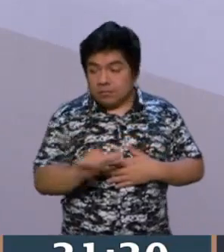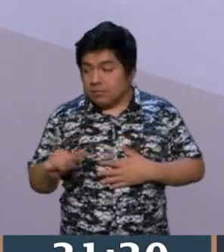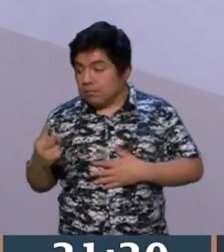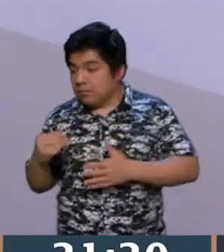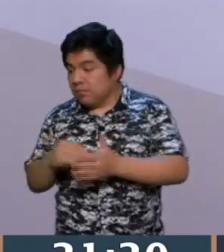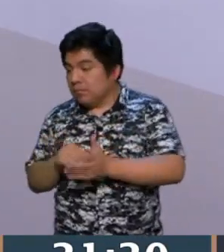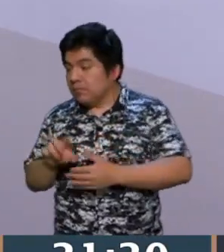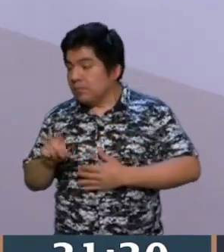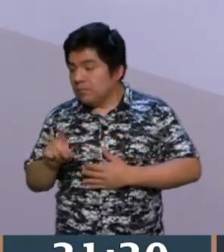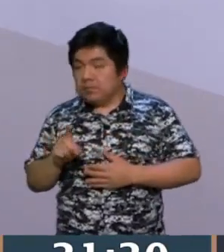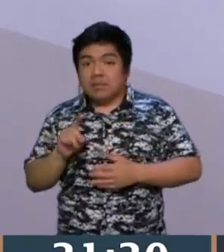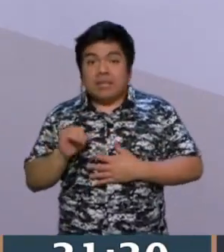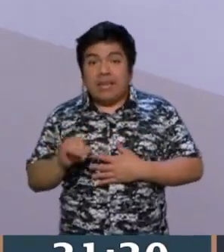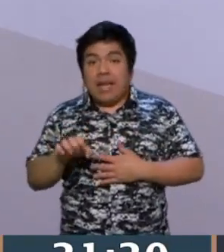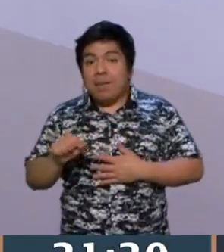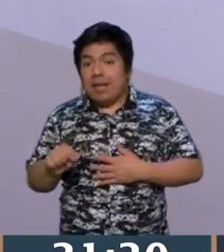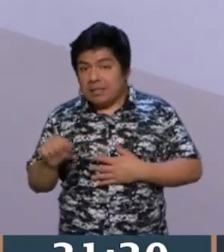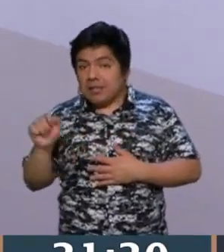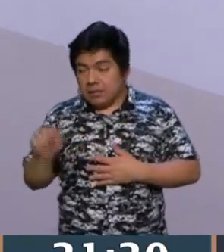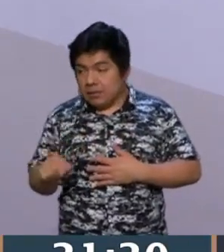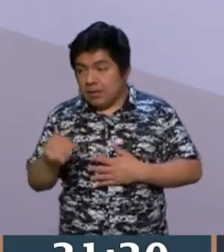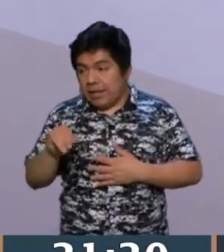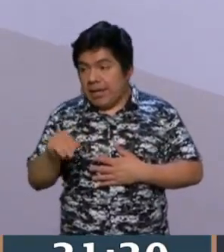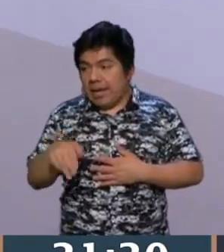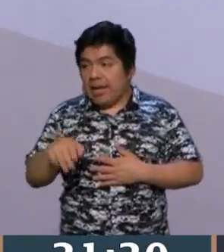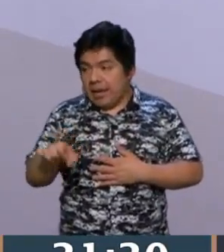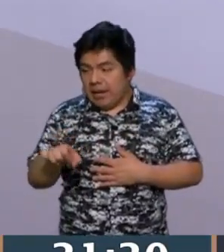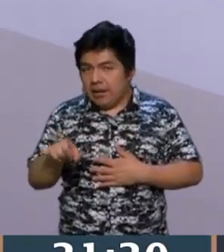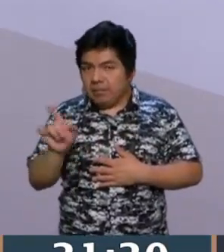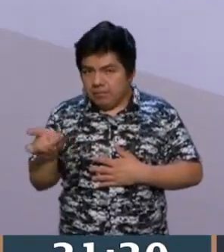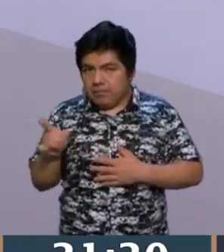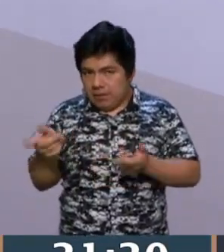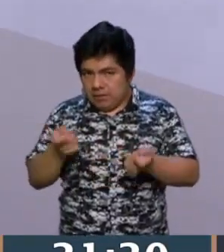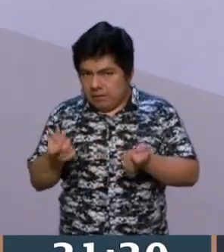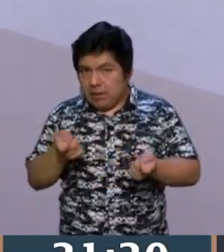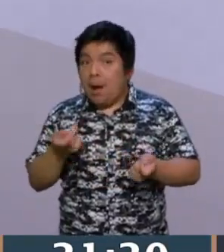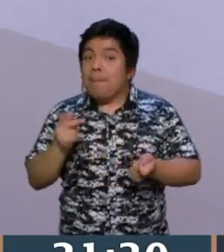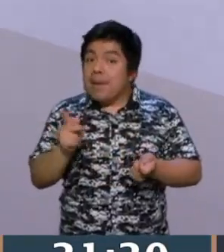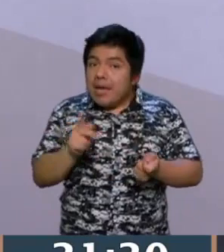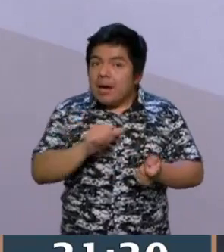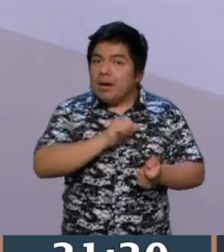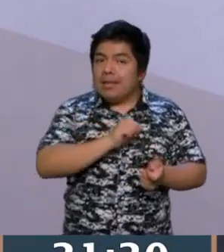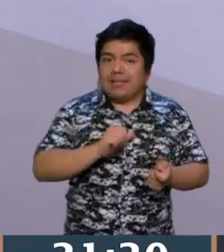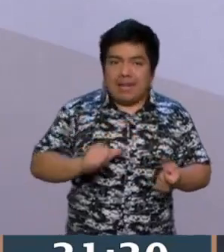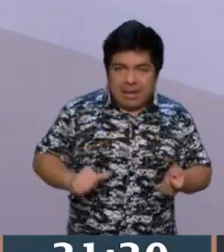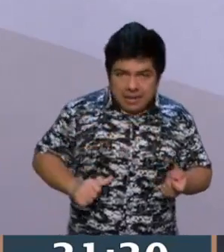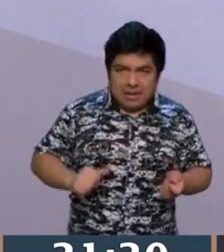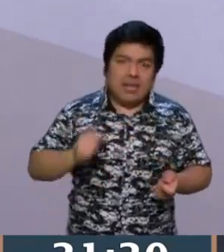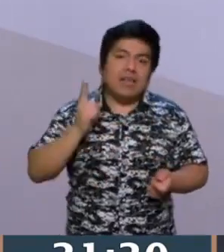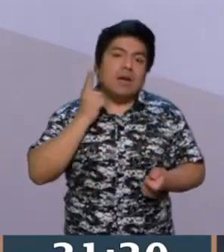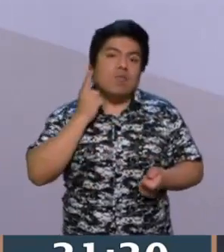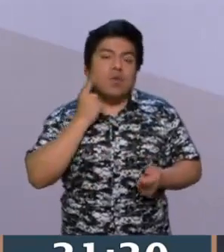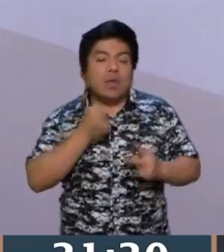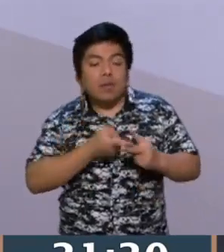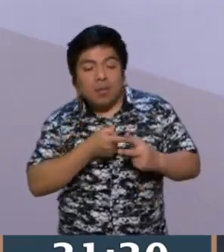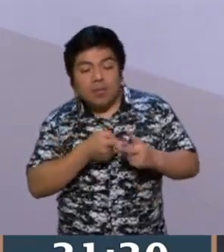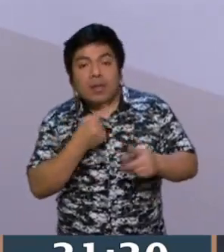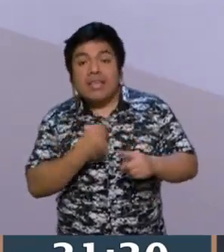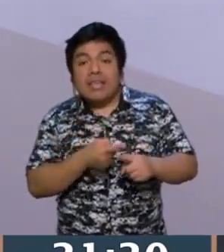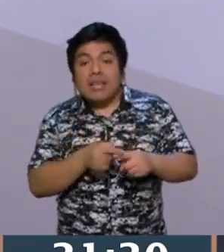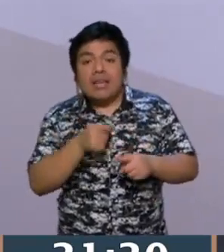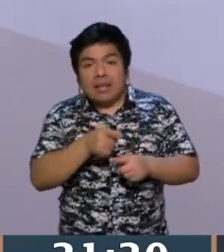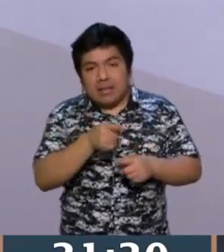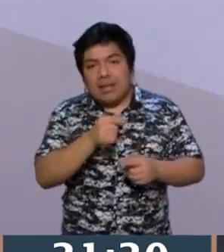2030, lo llevará el Instituto Nacional Electoral. Sin embargo, el conteo de las votaciones en las alcaldías y de las diputaciones lo llevará a cabo